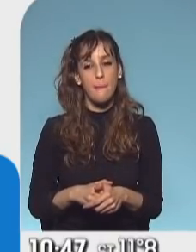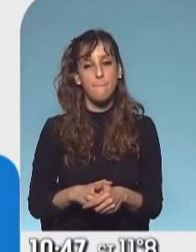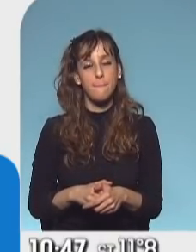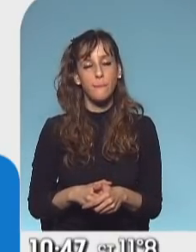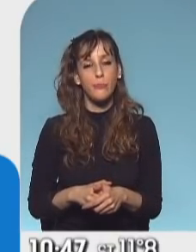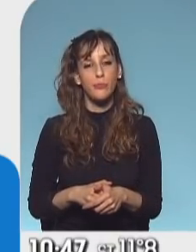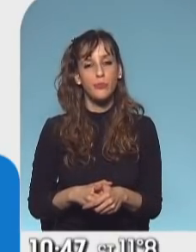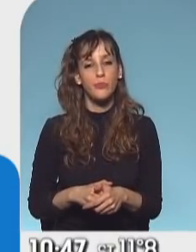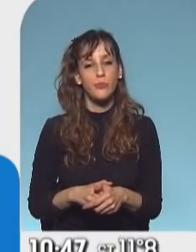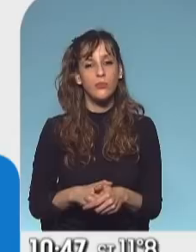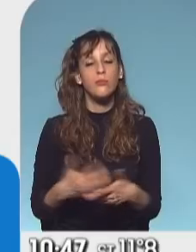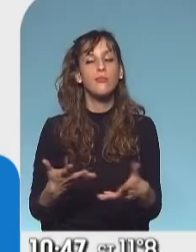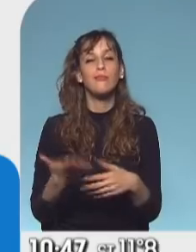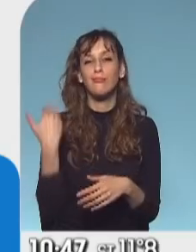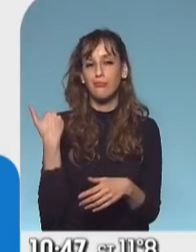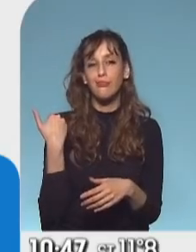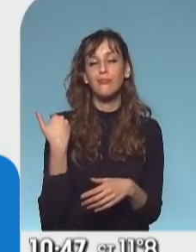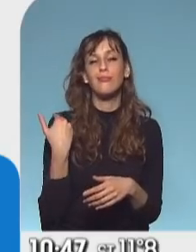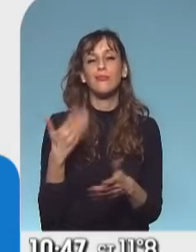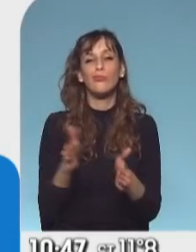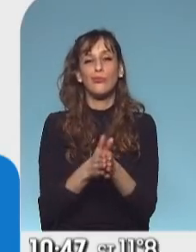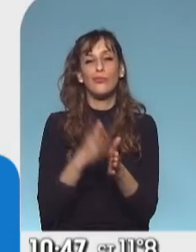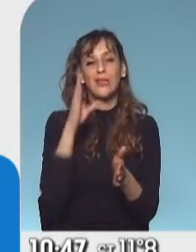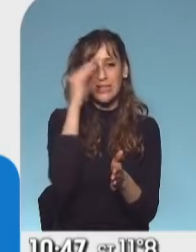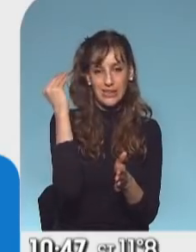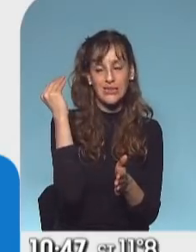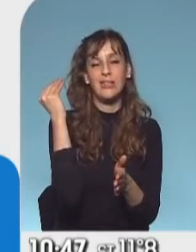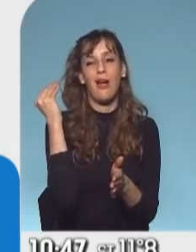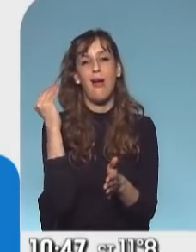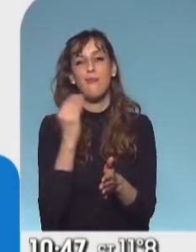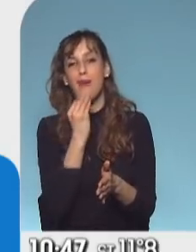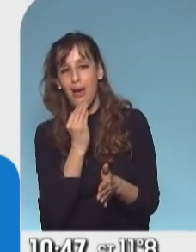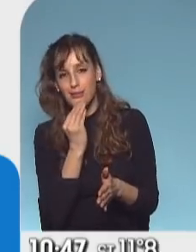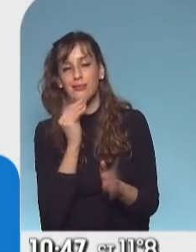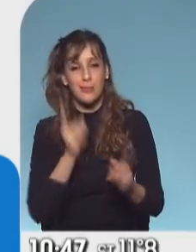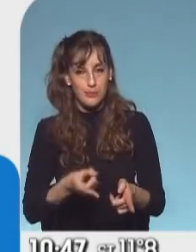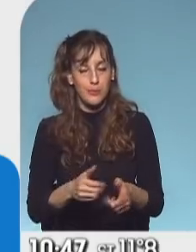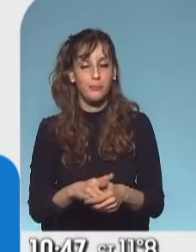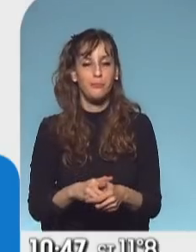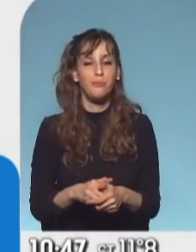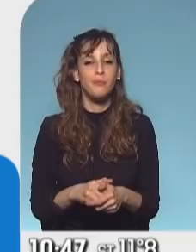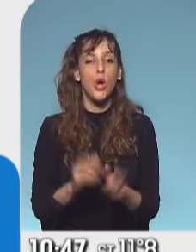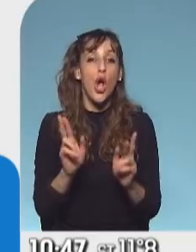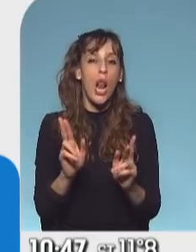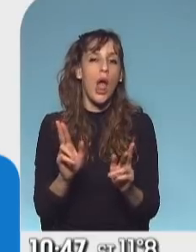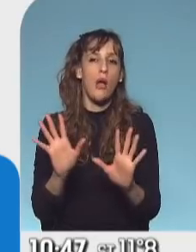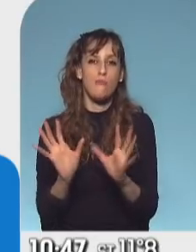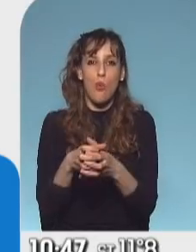de política con Cristina, con Sergio, pudiéramos lograr la unidad de los que